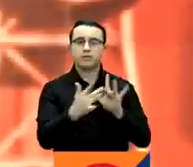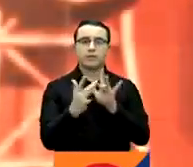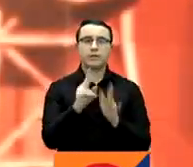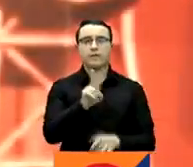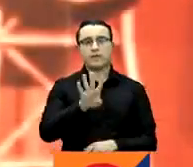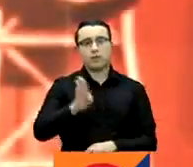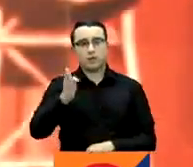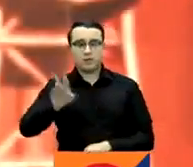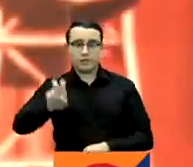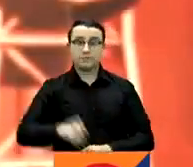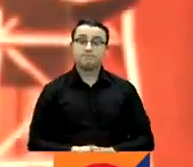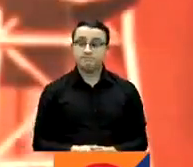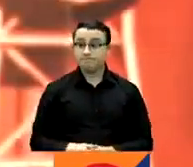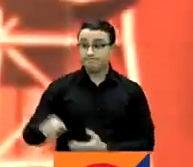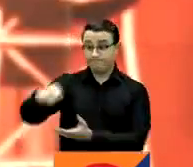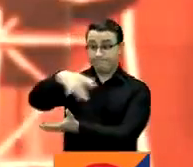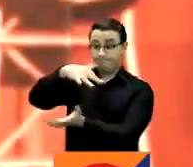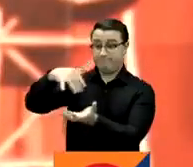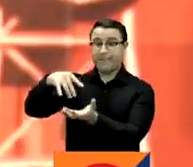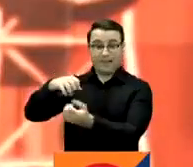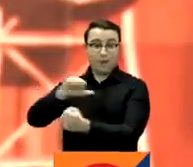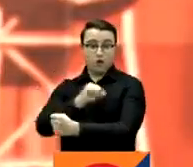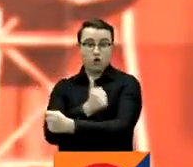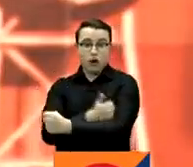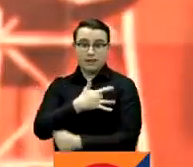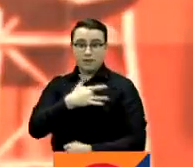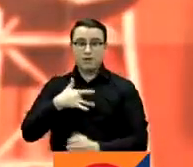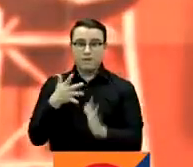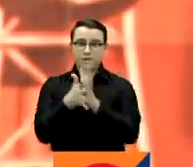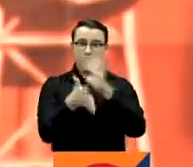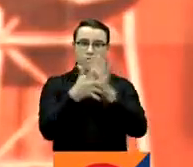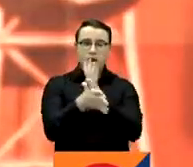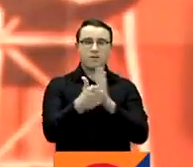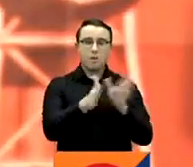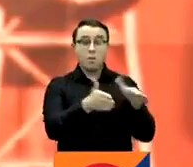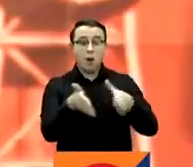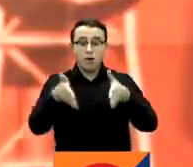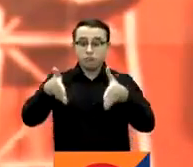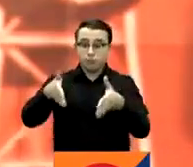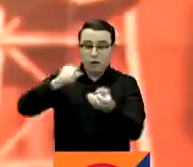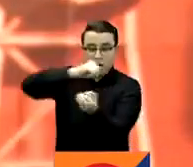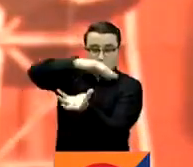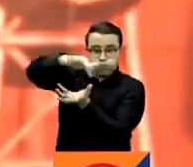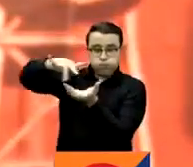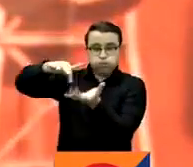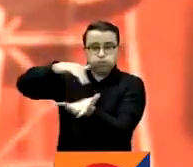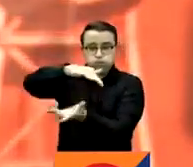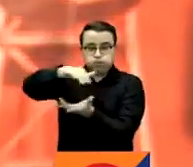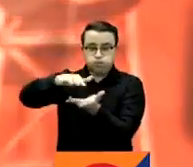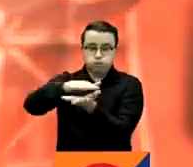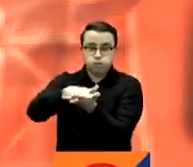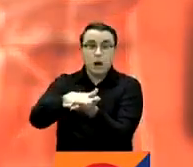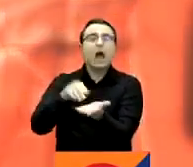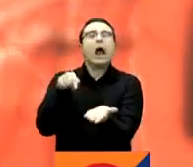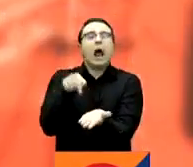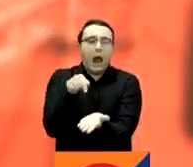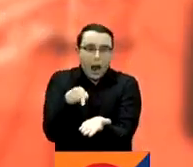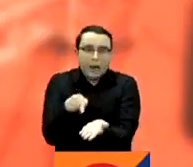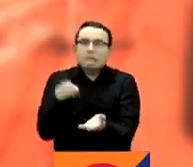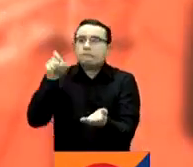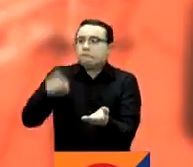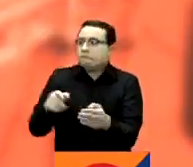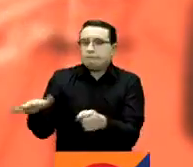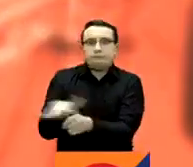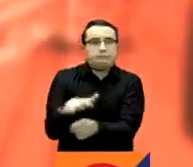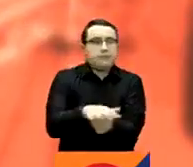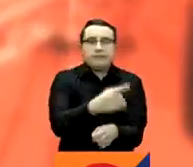Las autoridades de salud informaron que la capacidad de los hornos crematorios está al 100% y que es necesaria una ampliación de la misma. John López, muy